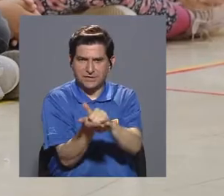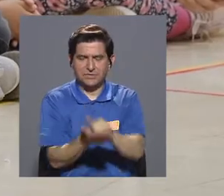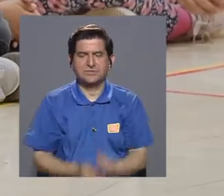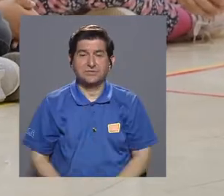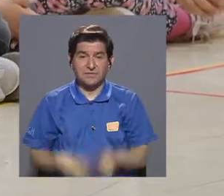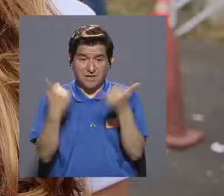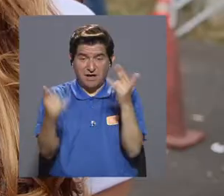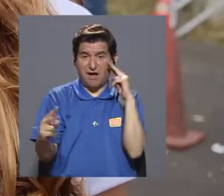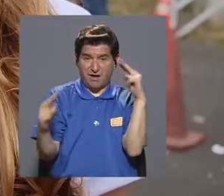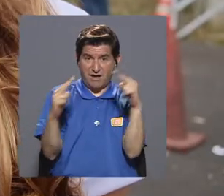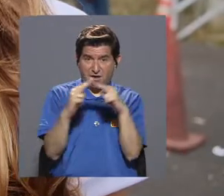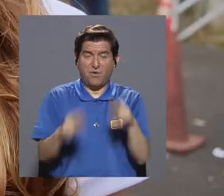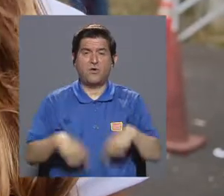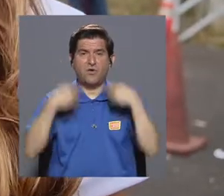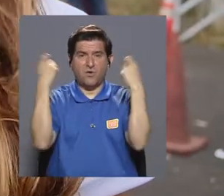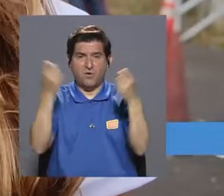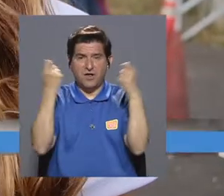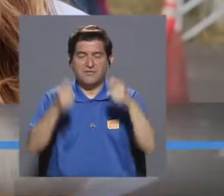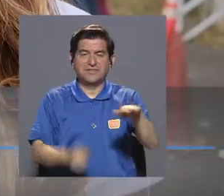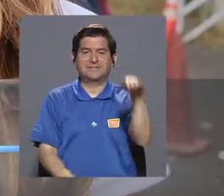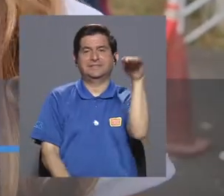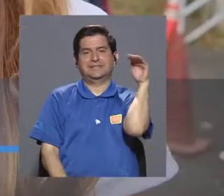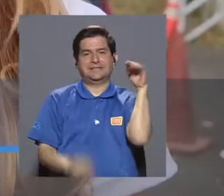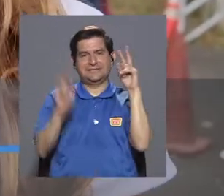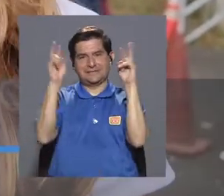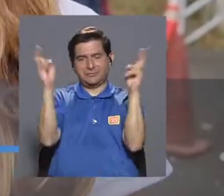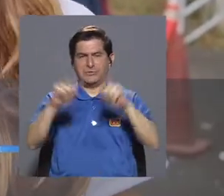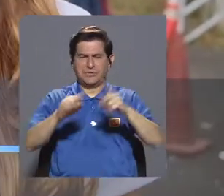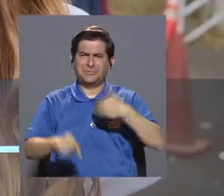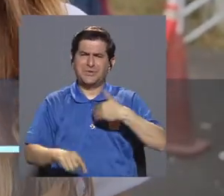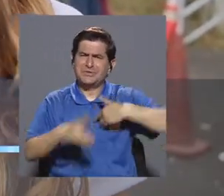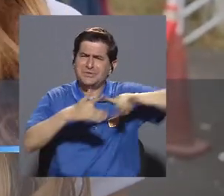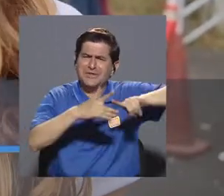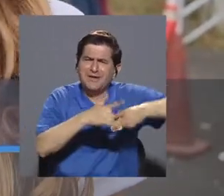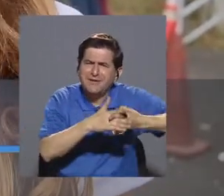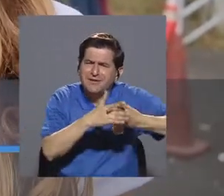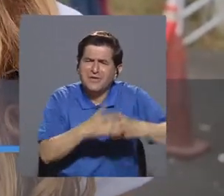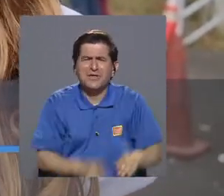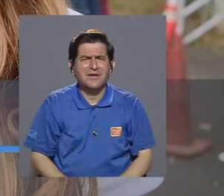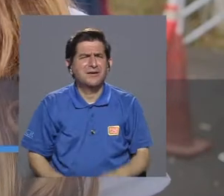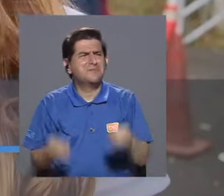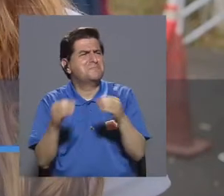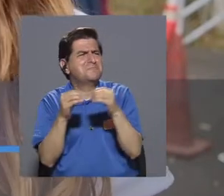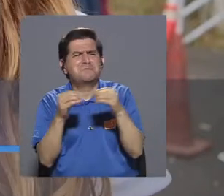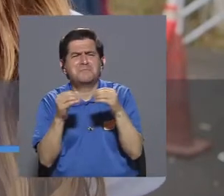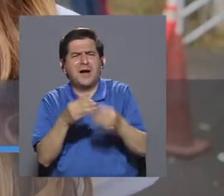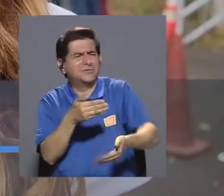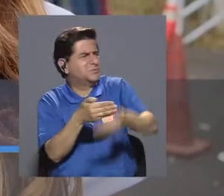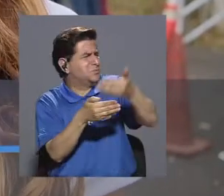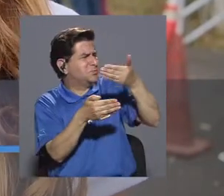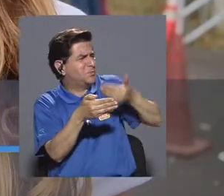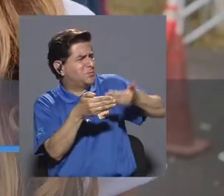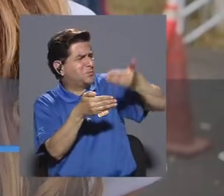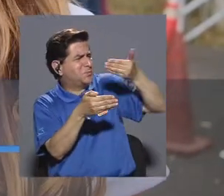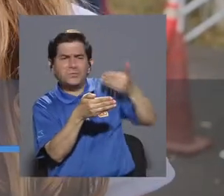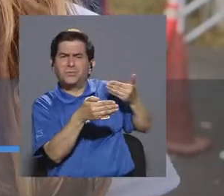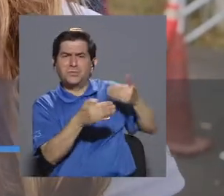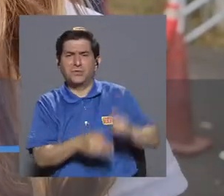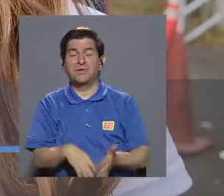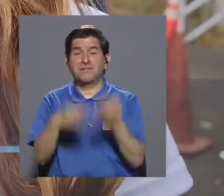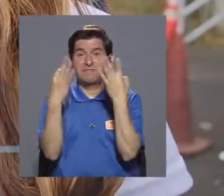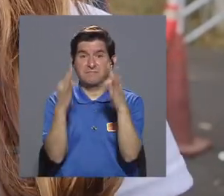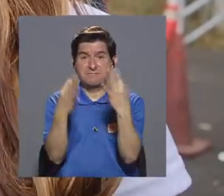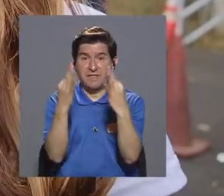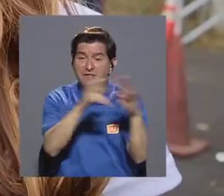que es lo que ahora conocemos como festividades de zapote, pero que tienen un origen muchísimo más atrás, ¿verdad? Entonces